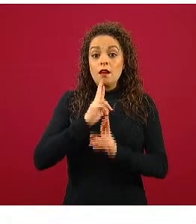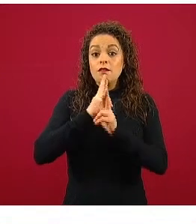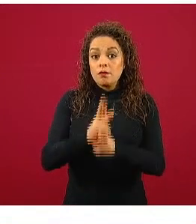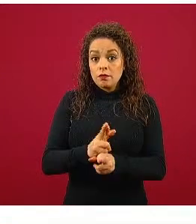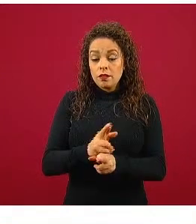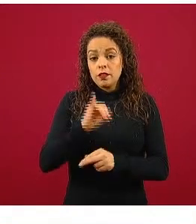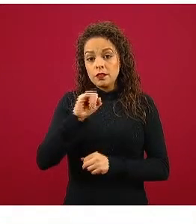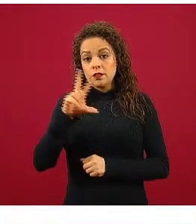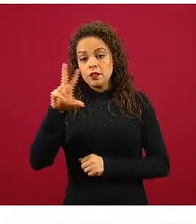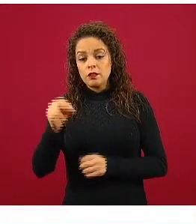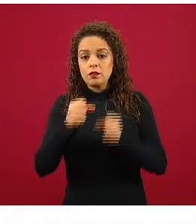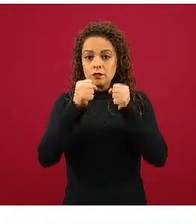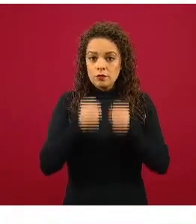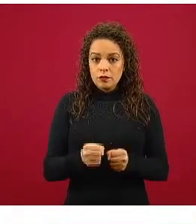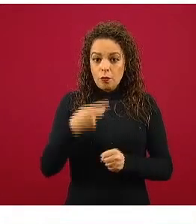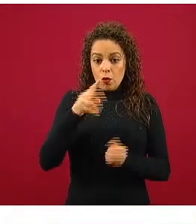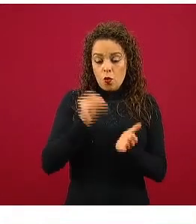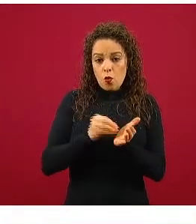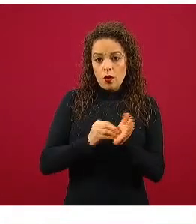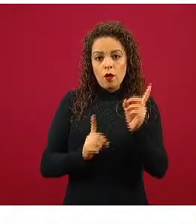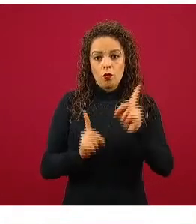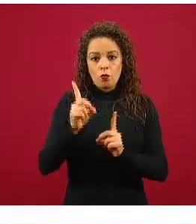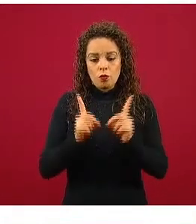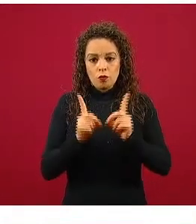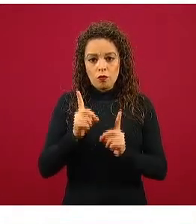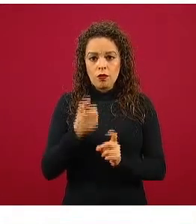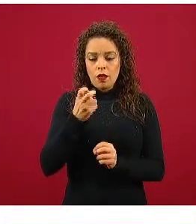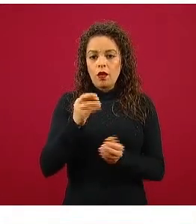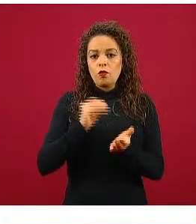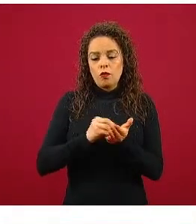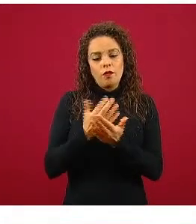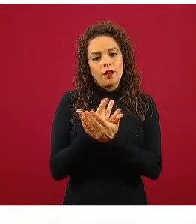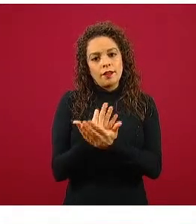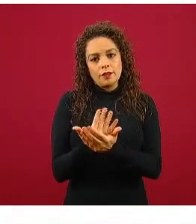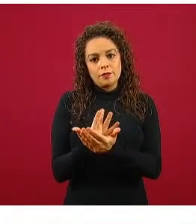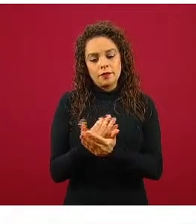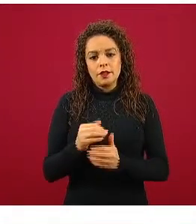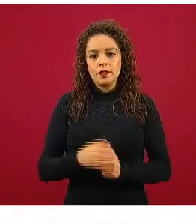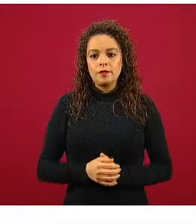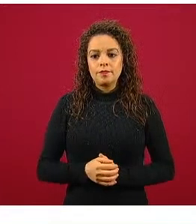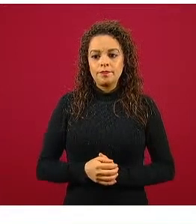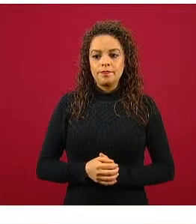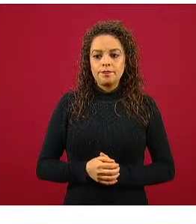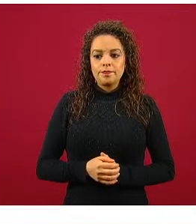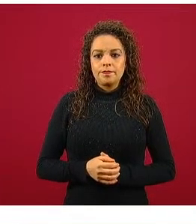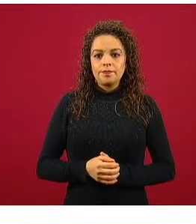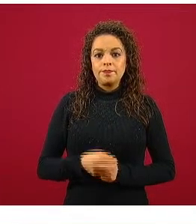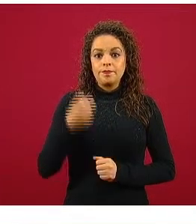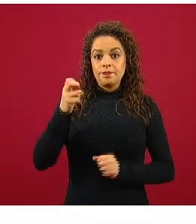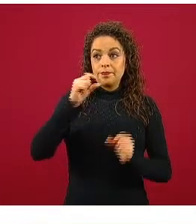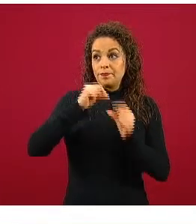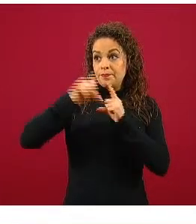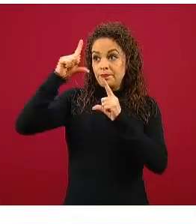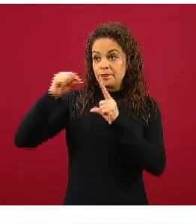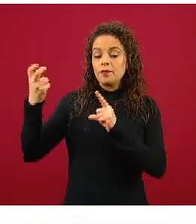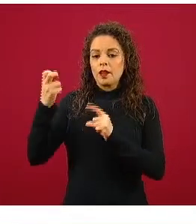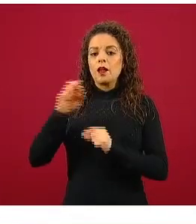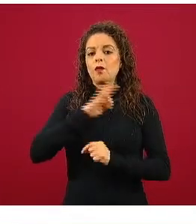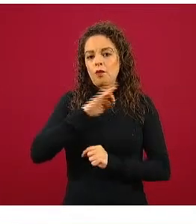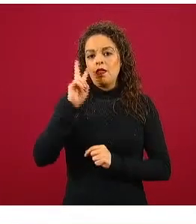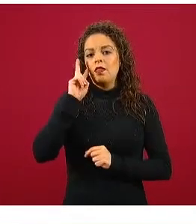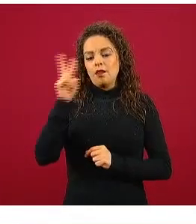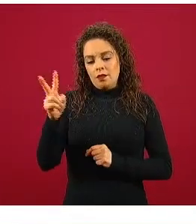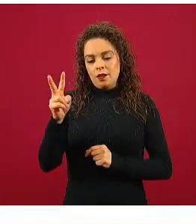que en este momento todavía tienen la clasificación de ser sospechosas. Y el mismo gráfico nos permite ver un poco la tendencia. Hemos